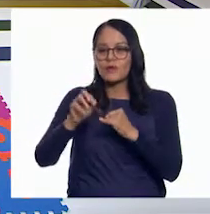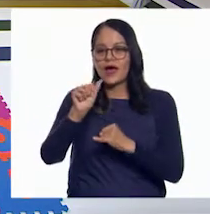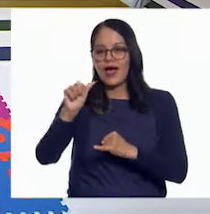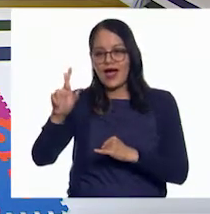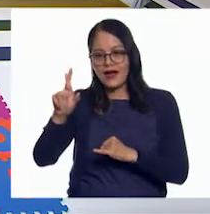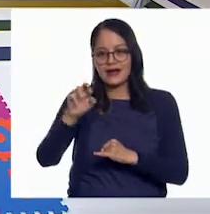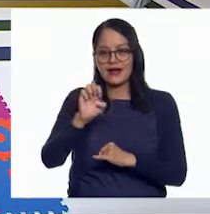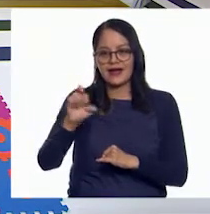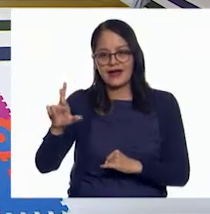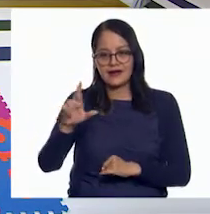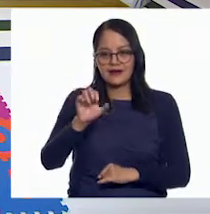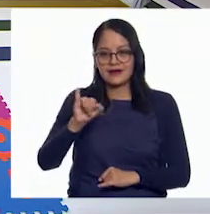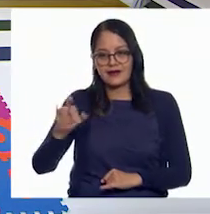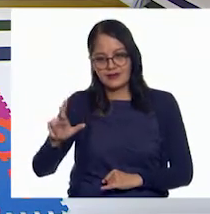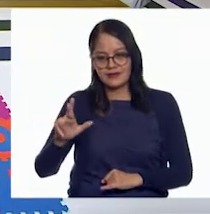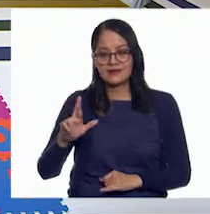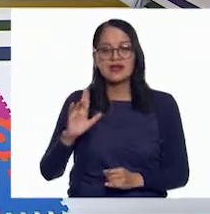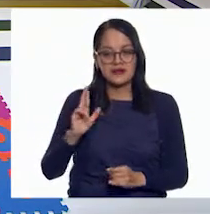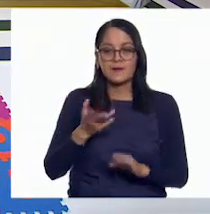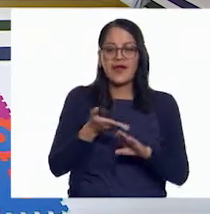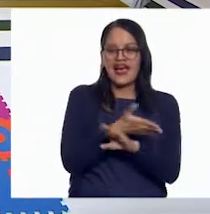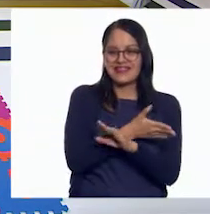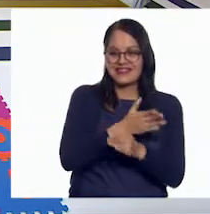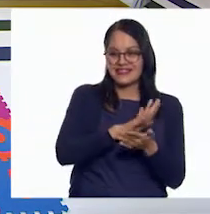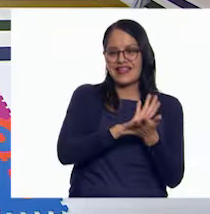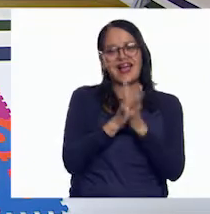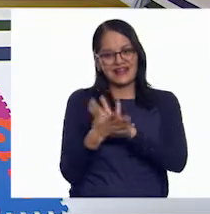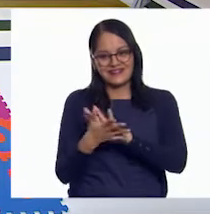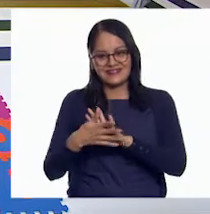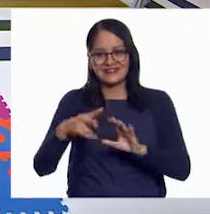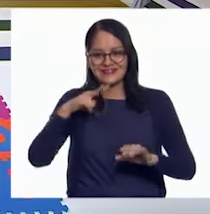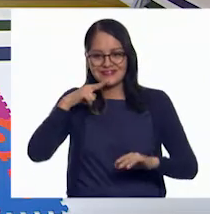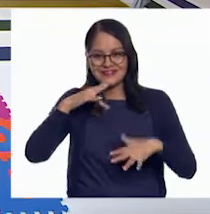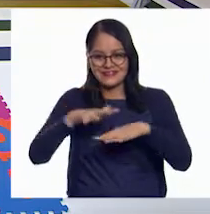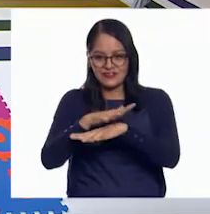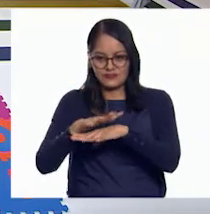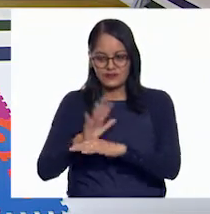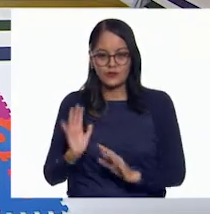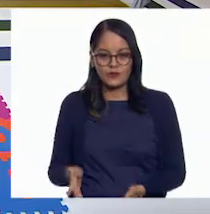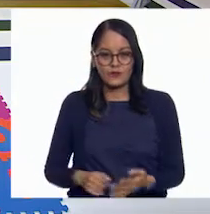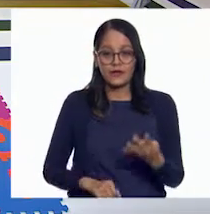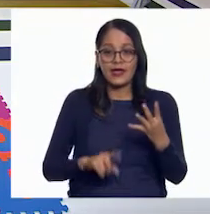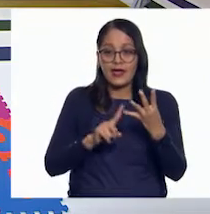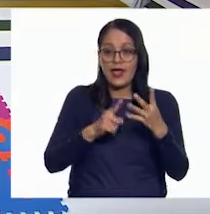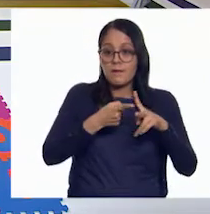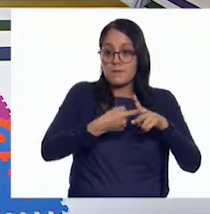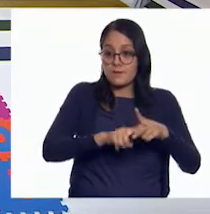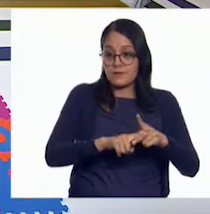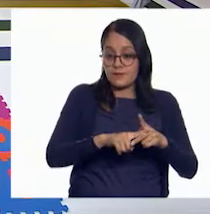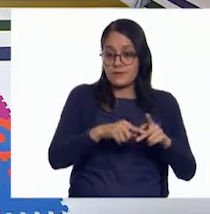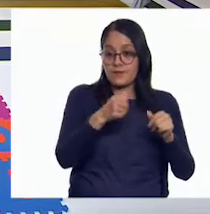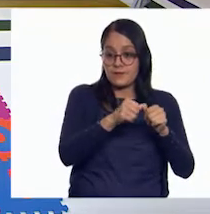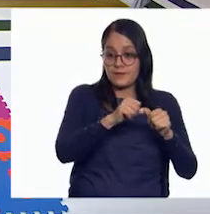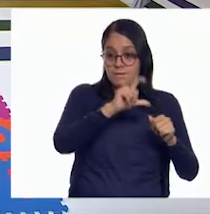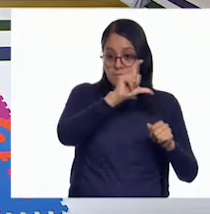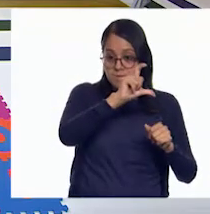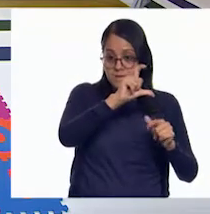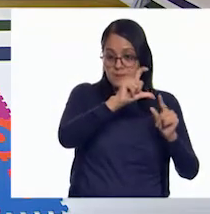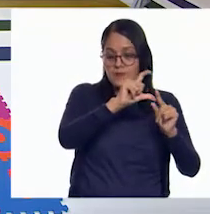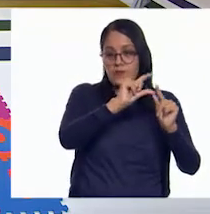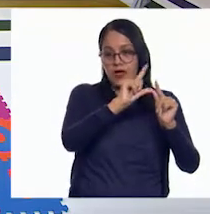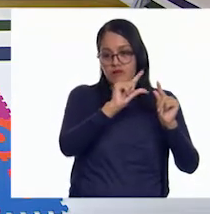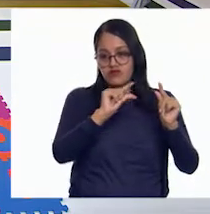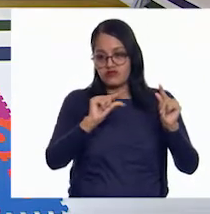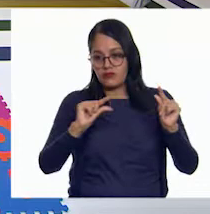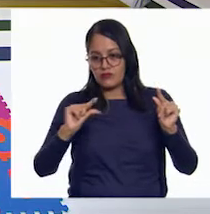Ok, que estaban en imperativo, pero ya los cambiamos a infinitivo. Okay. Luego, se usan mayúsculas al inicio de cada oración y punto